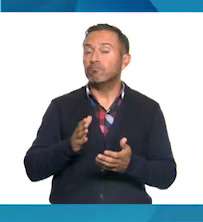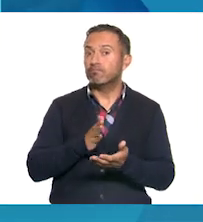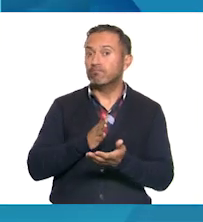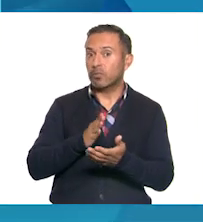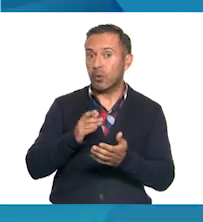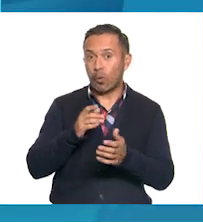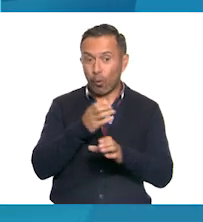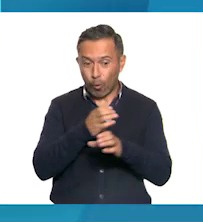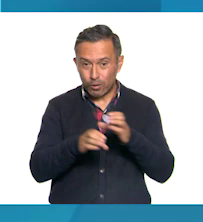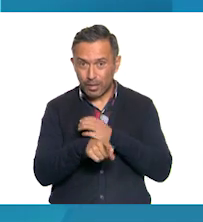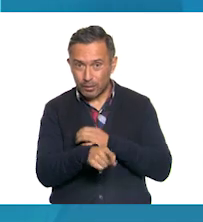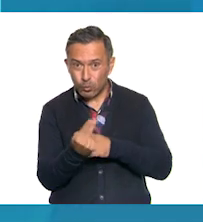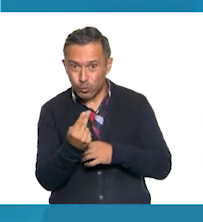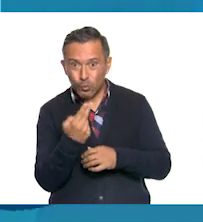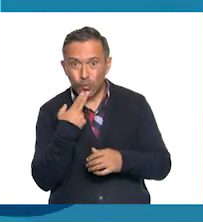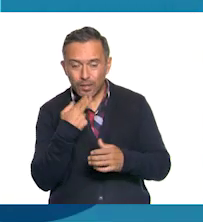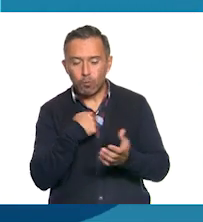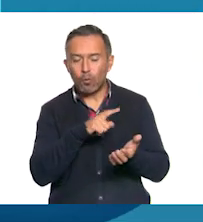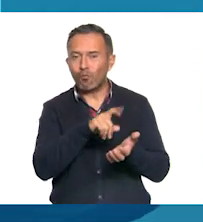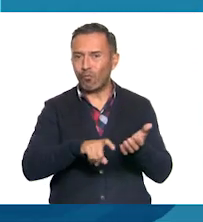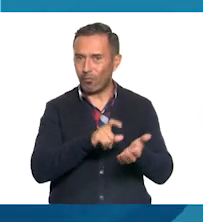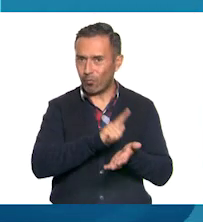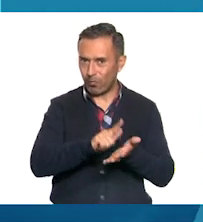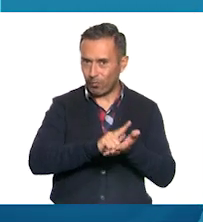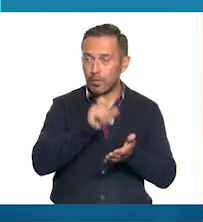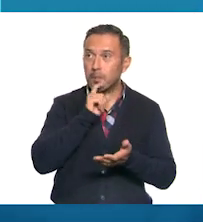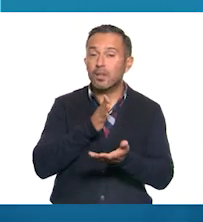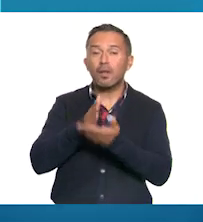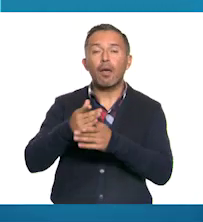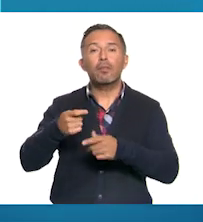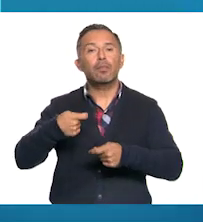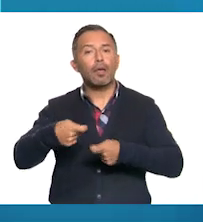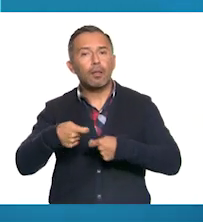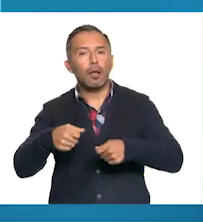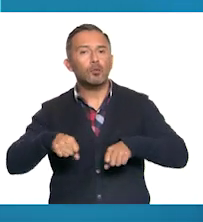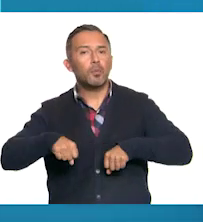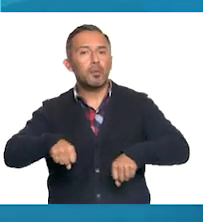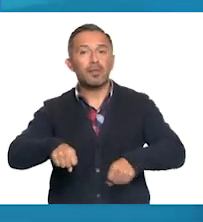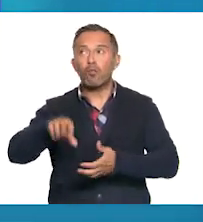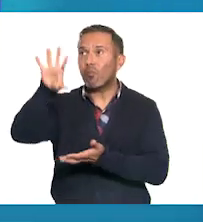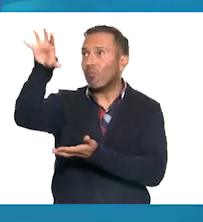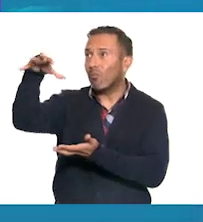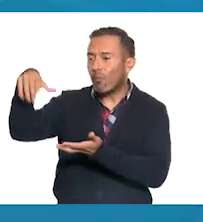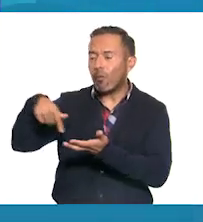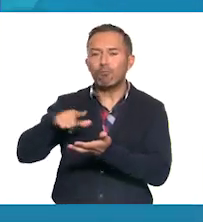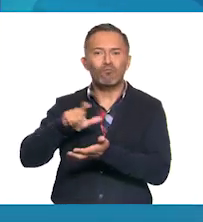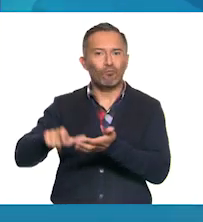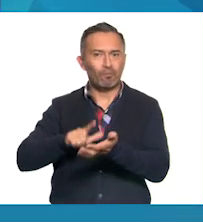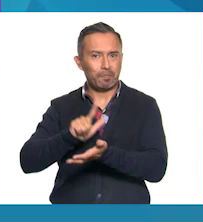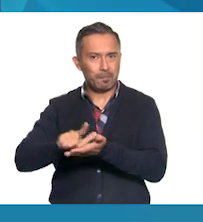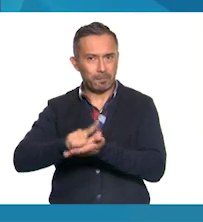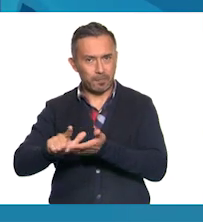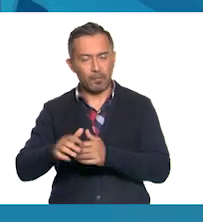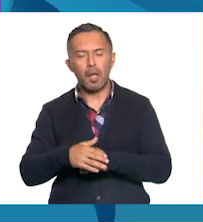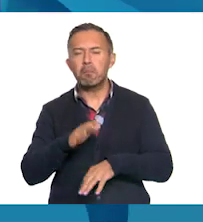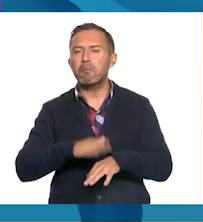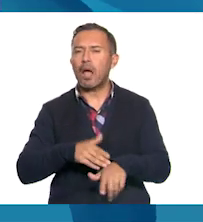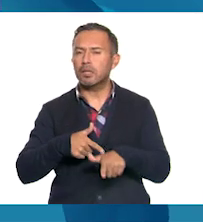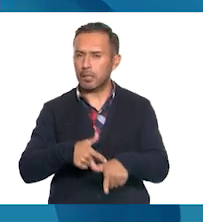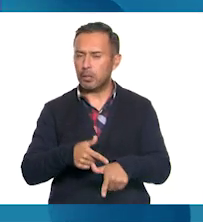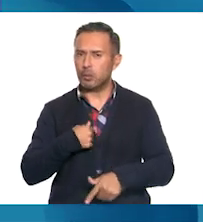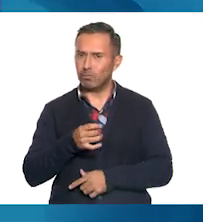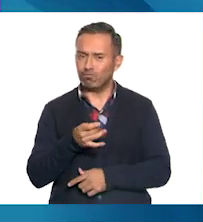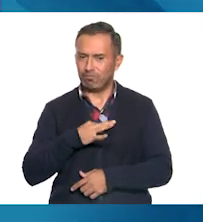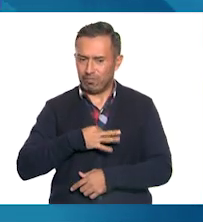más utilizas. También las cosas que compres en la tienda o en el supermercado. Sigamos luchando juntos contra este